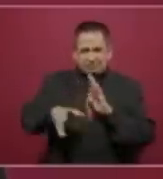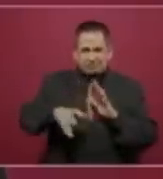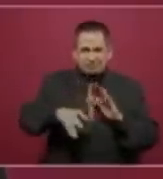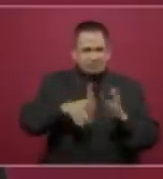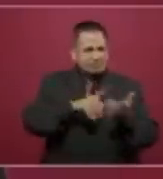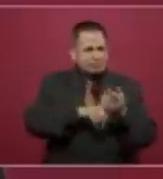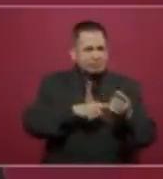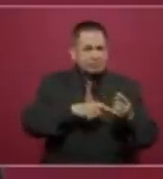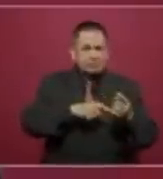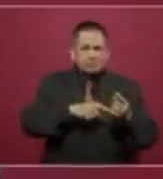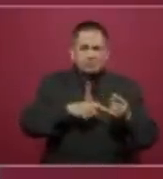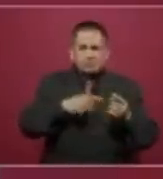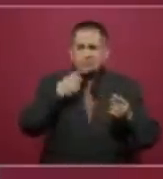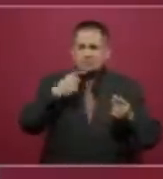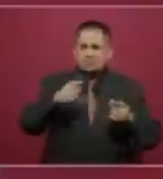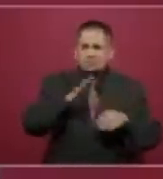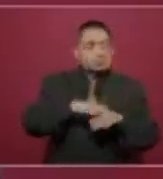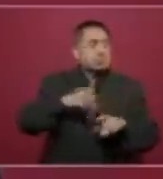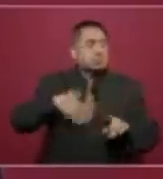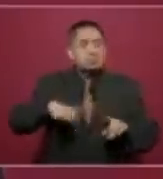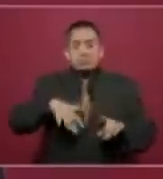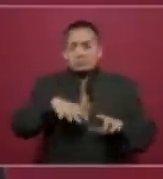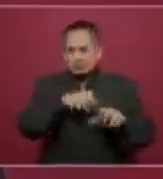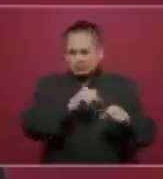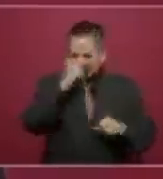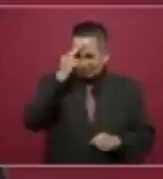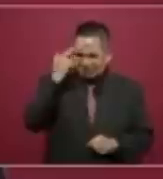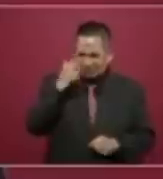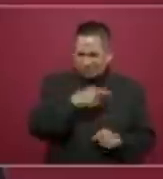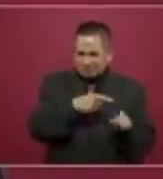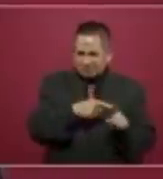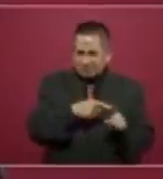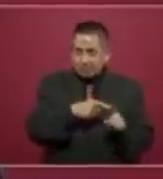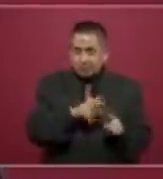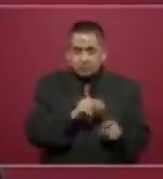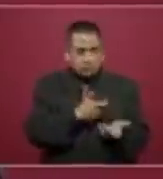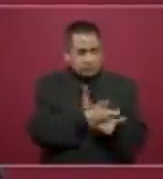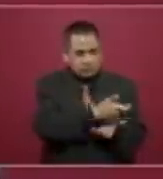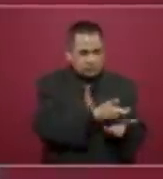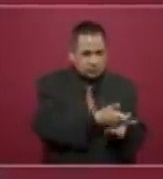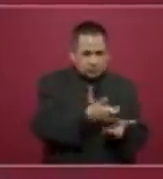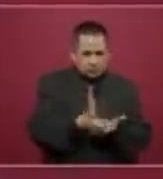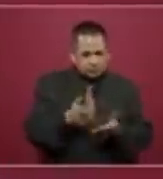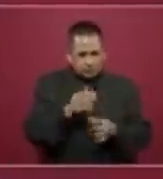denunciarnos porque lo andábamos persiguiendo, de que no pagaba